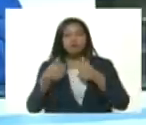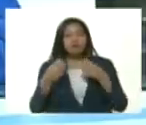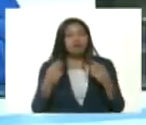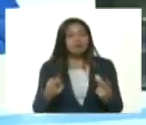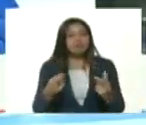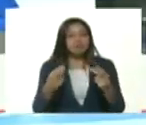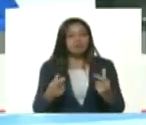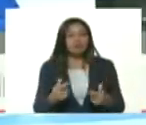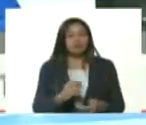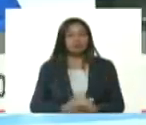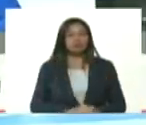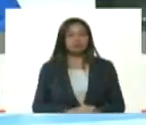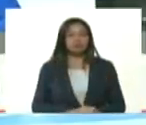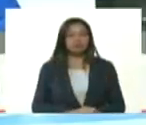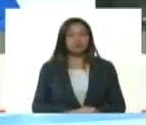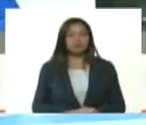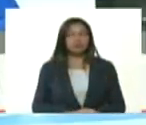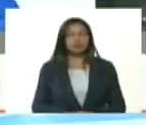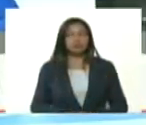activados.